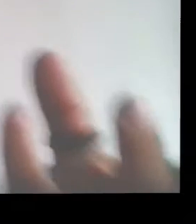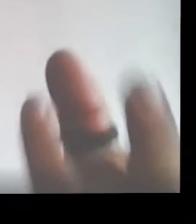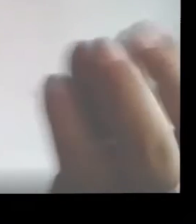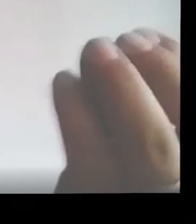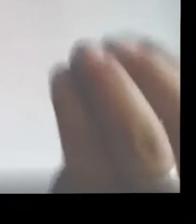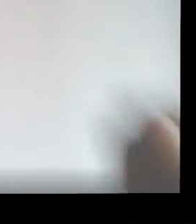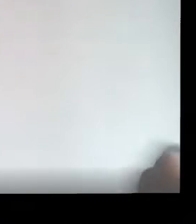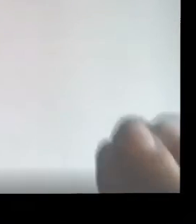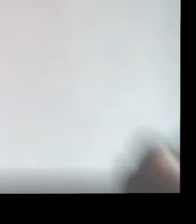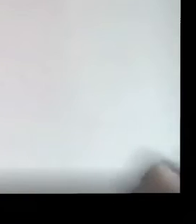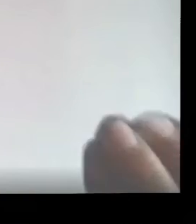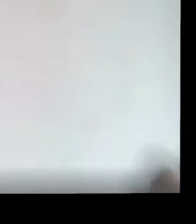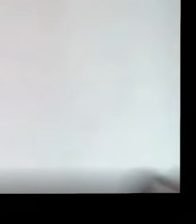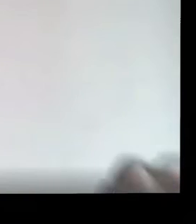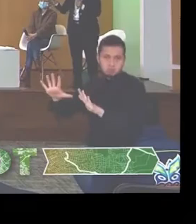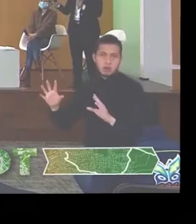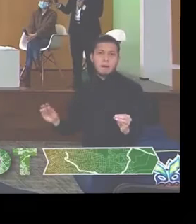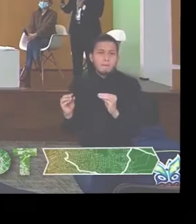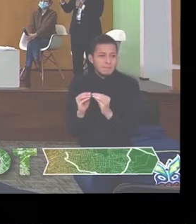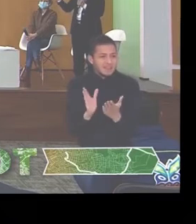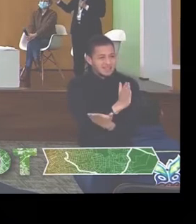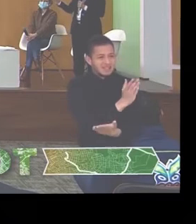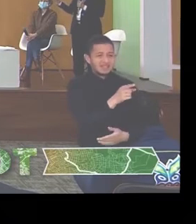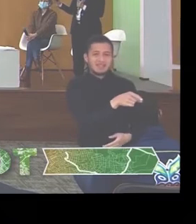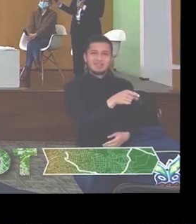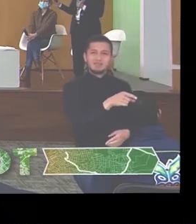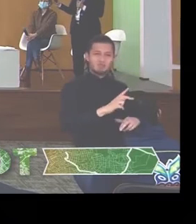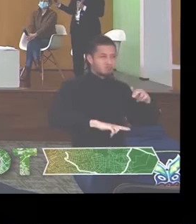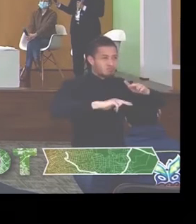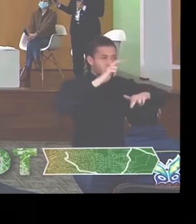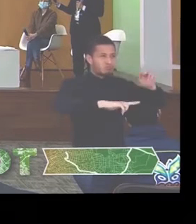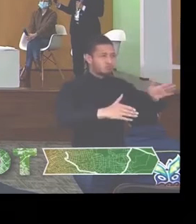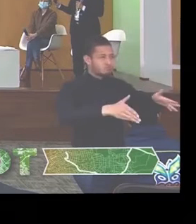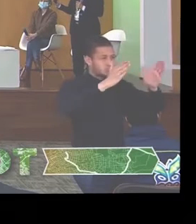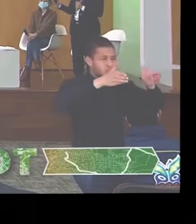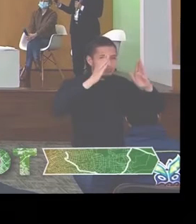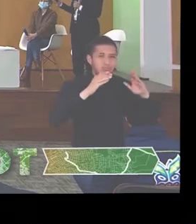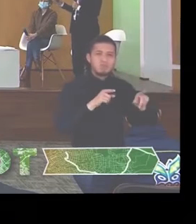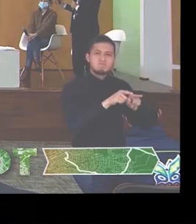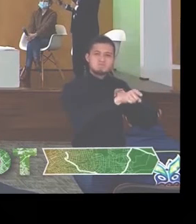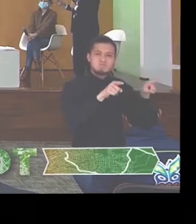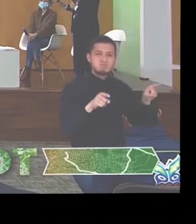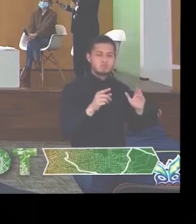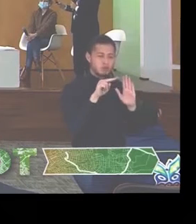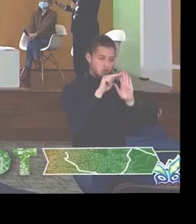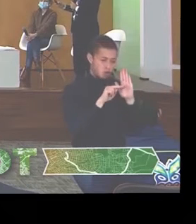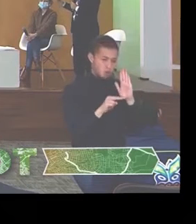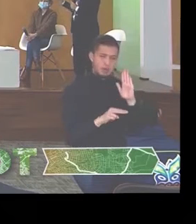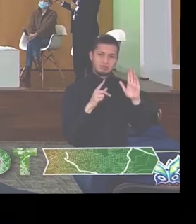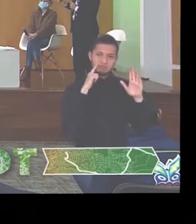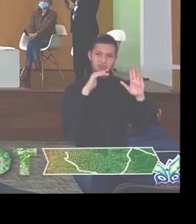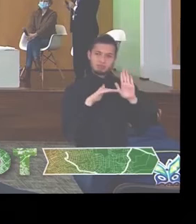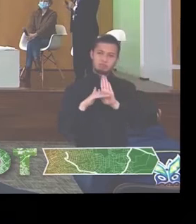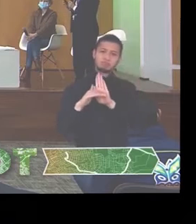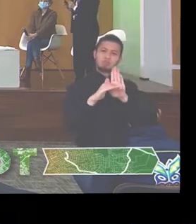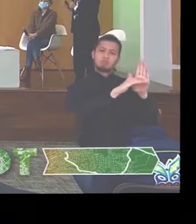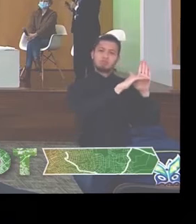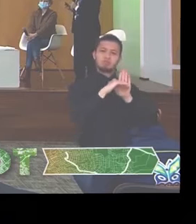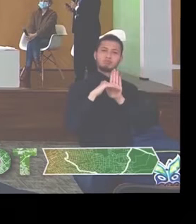reconociendo las características propias de los tiempos que estamos afrontando y ni tampoco está reconociendo las condiciones